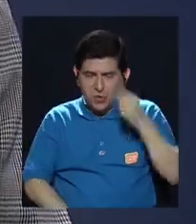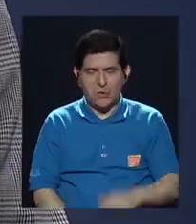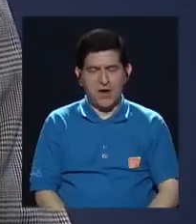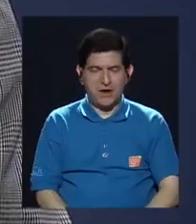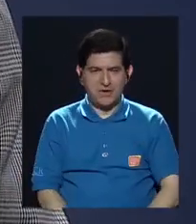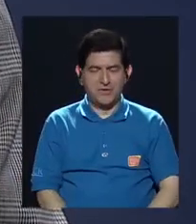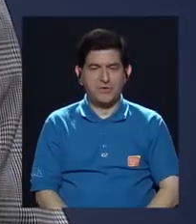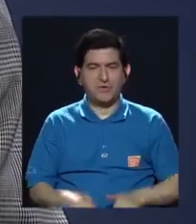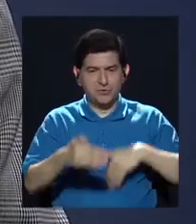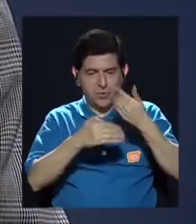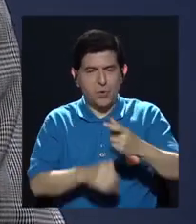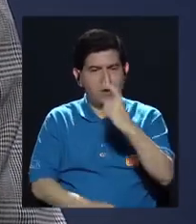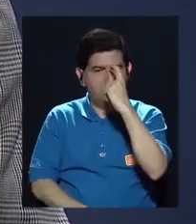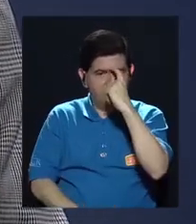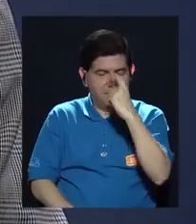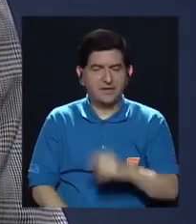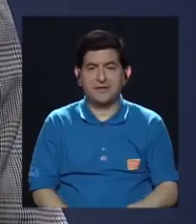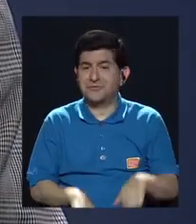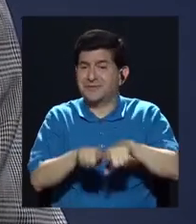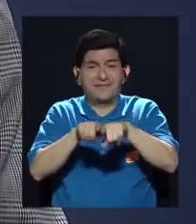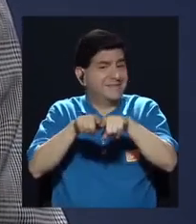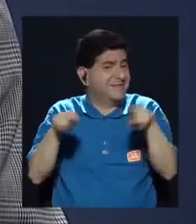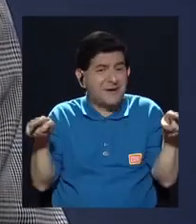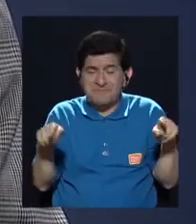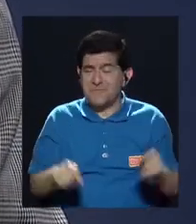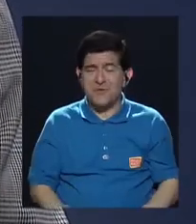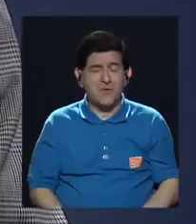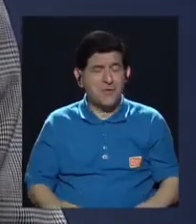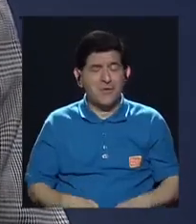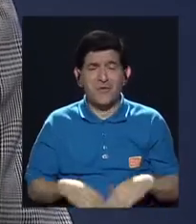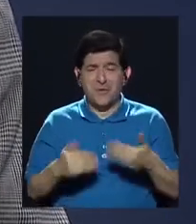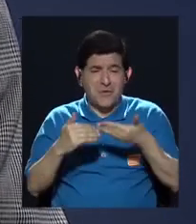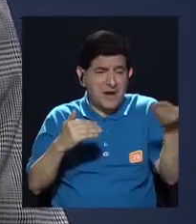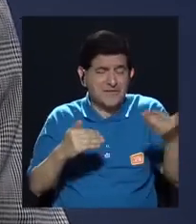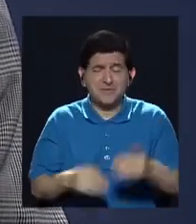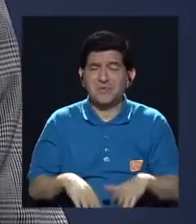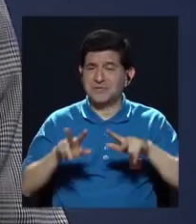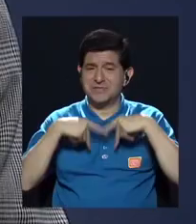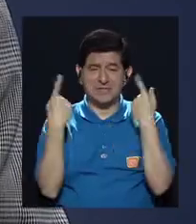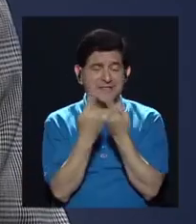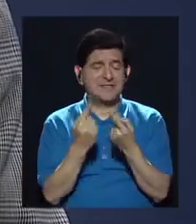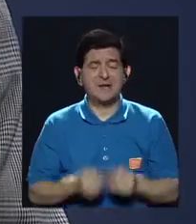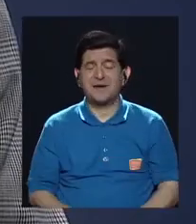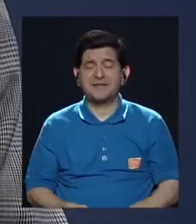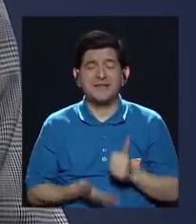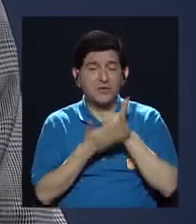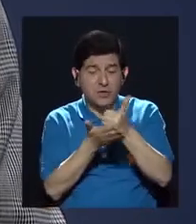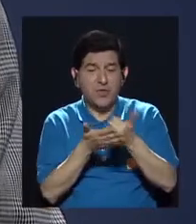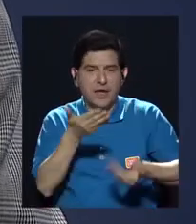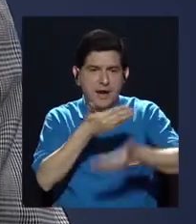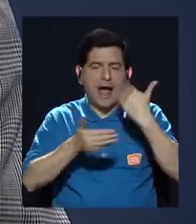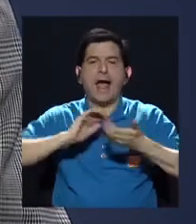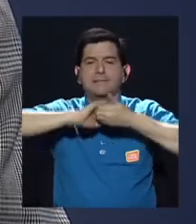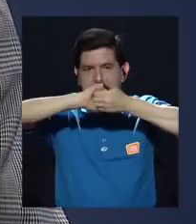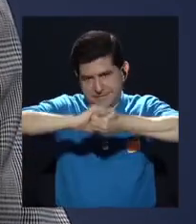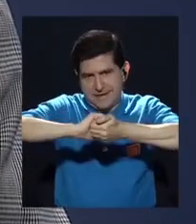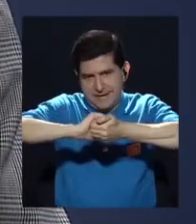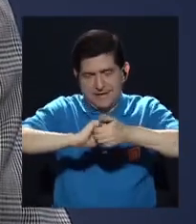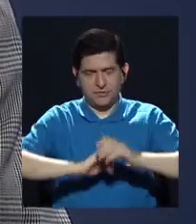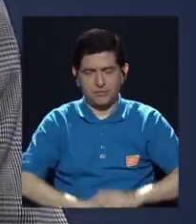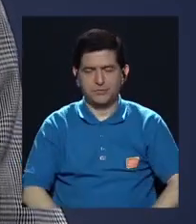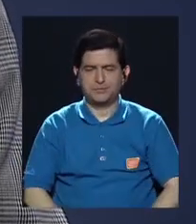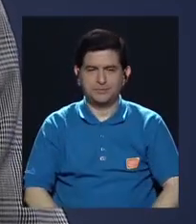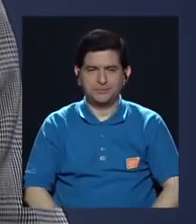gobiernos calderonistas que vinieron después tampoco aliviaron la situación del partido, habían sido aliados.